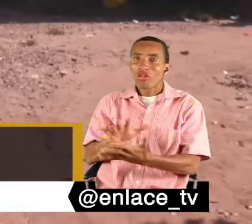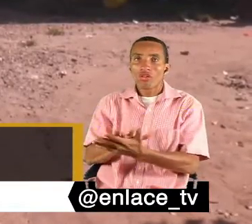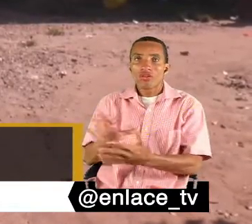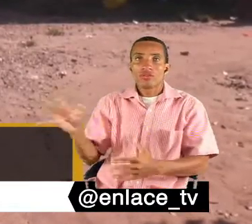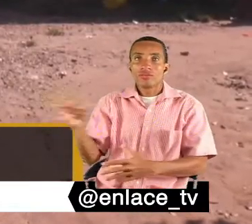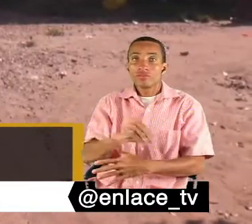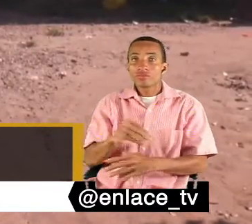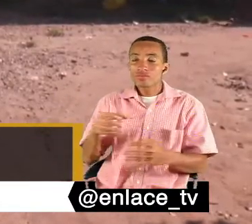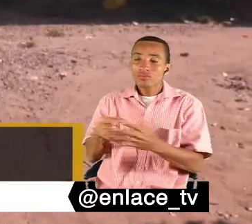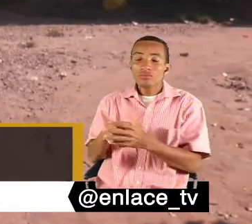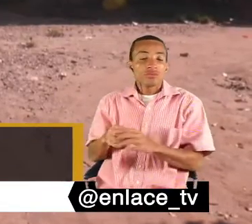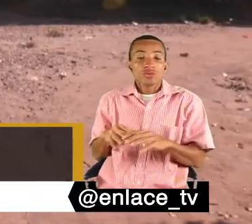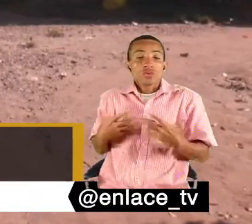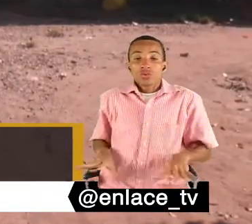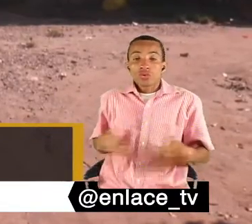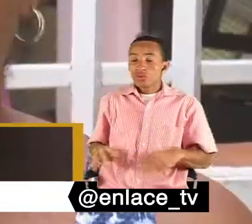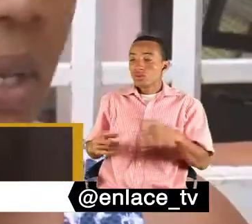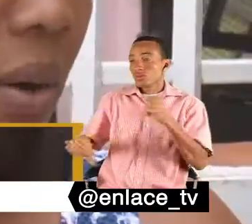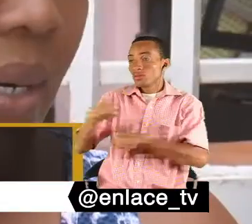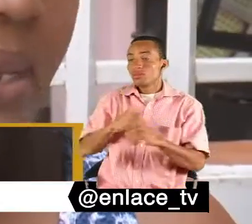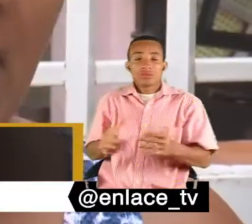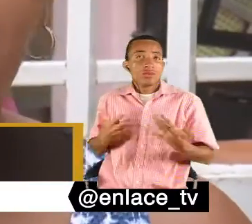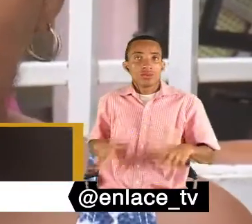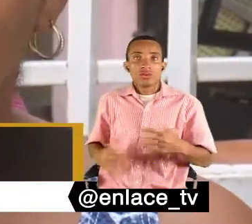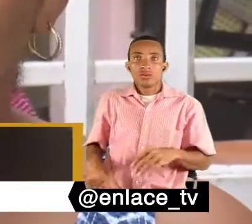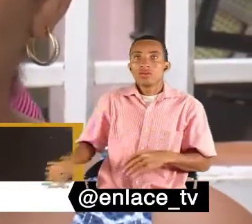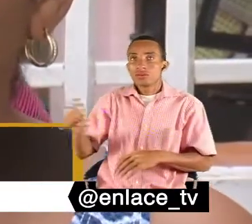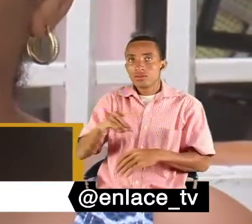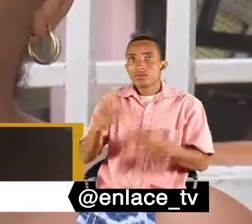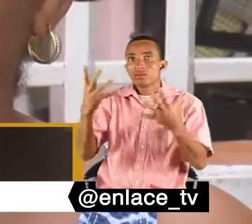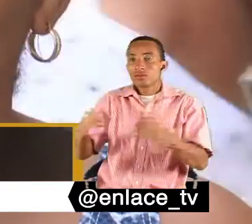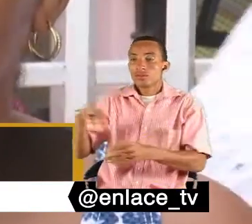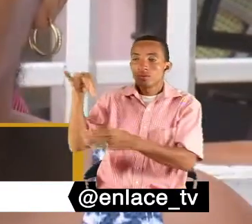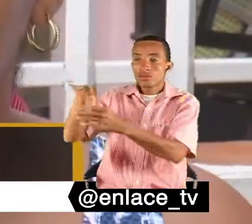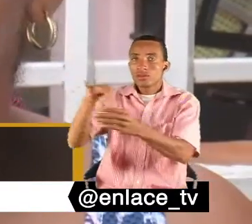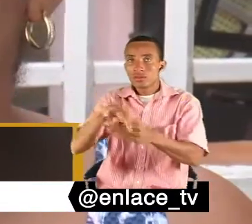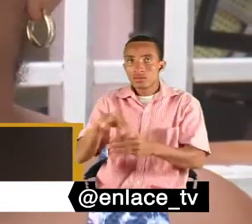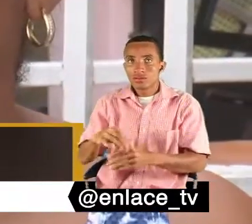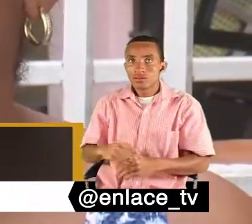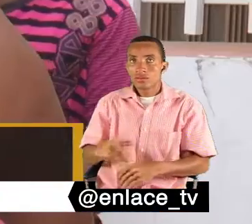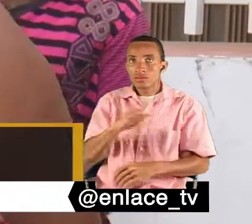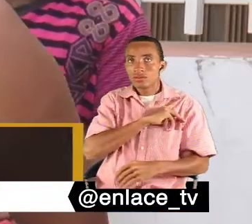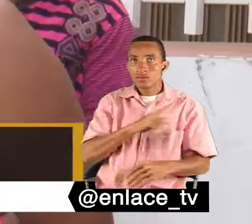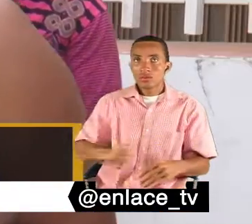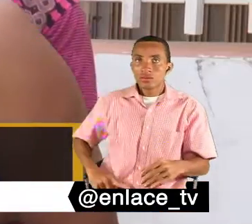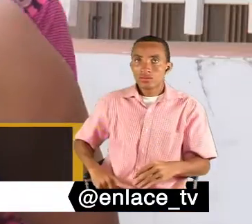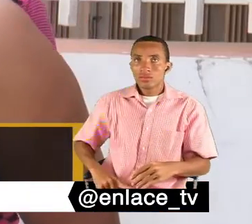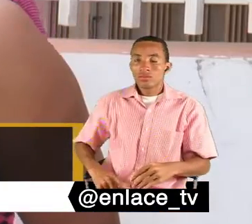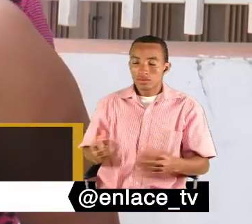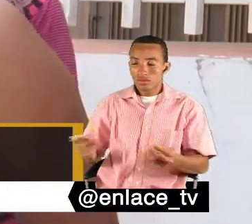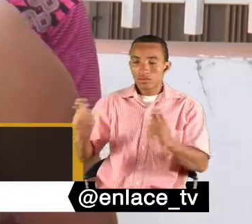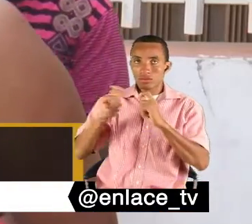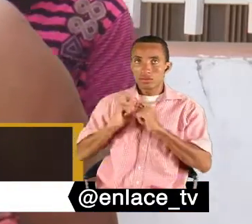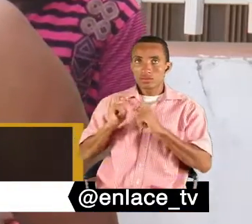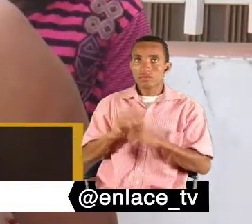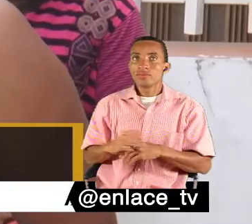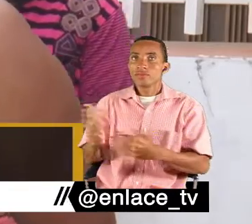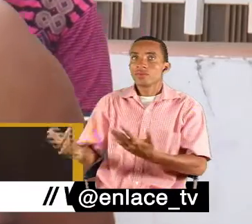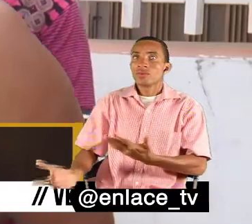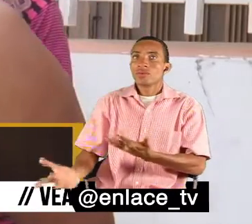actual junta para la renovación de las directivas, estos vecinos quieren elección para evitar perder la personería jurídica. En la comunidad de la Nueva Esperanza